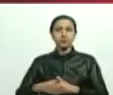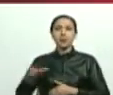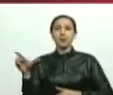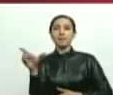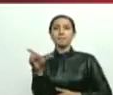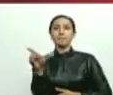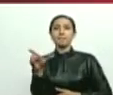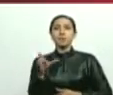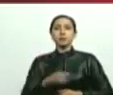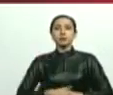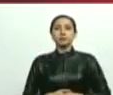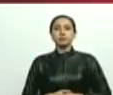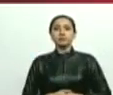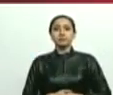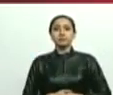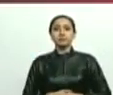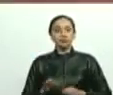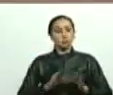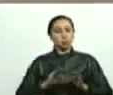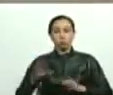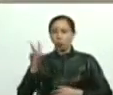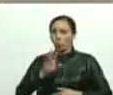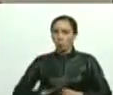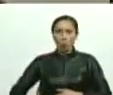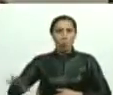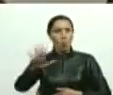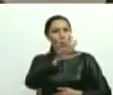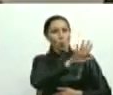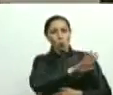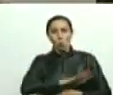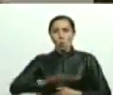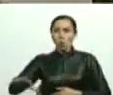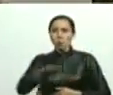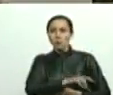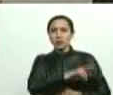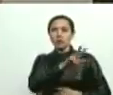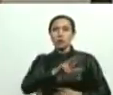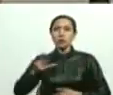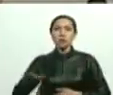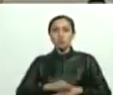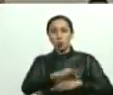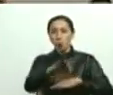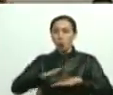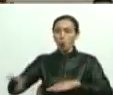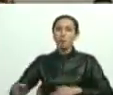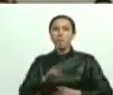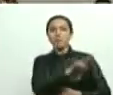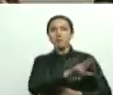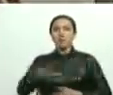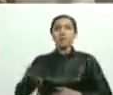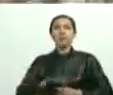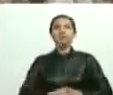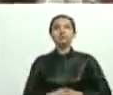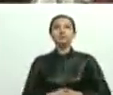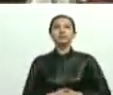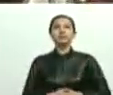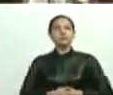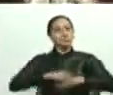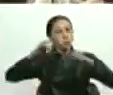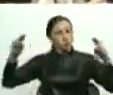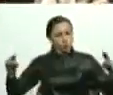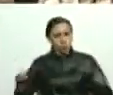de Venezuela a lo largo y ancho de los 335 municipios y de los 23 estados. Un